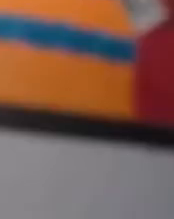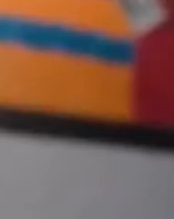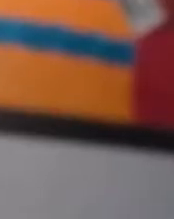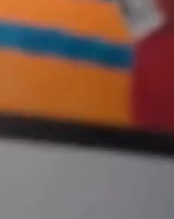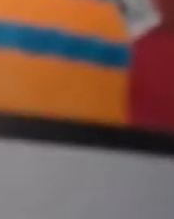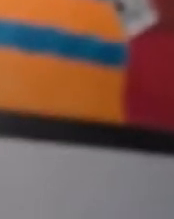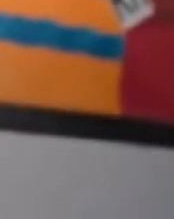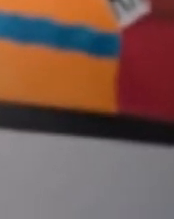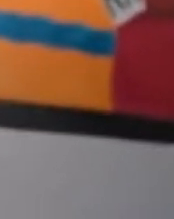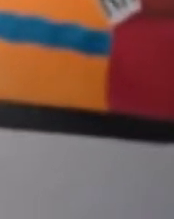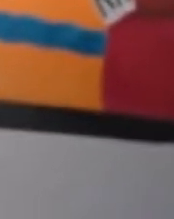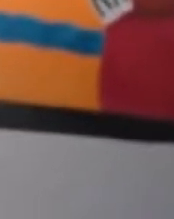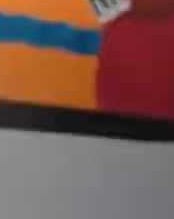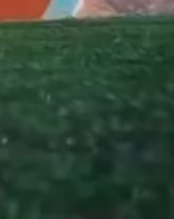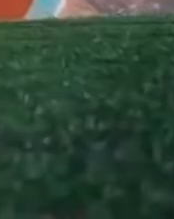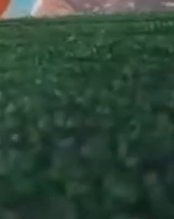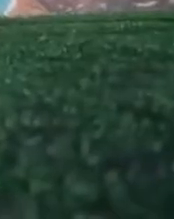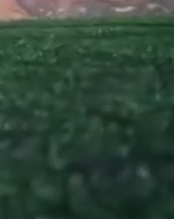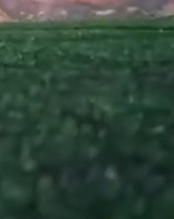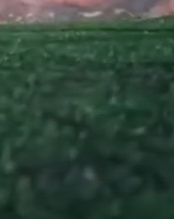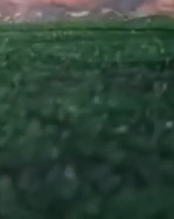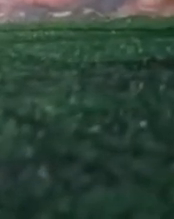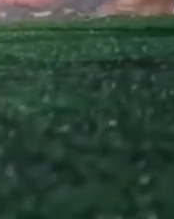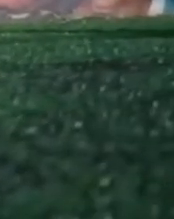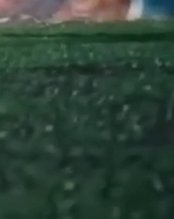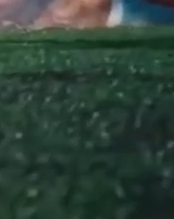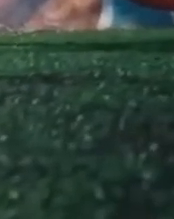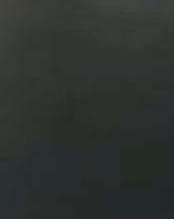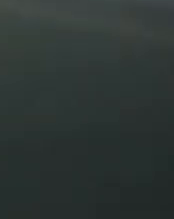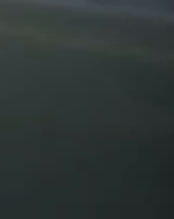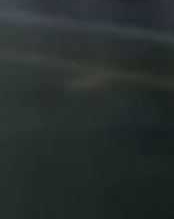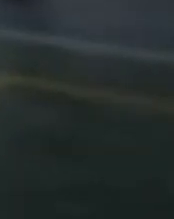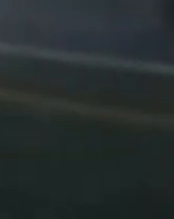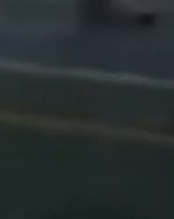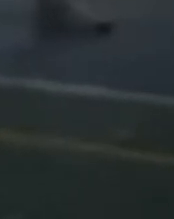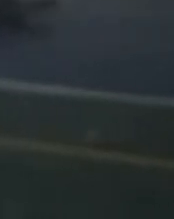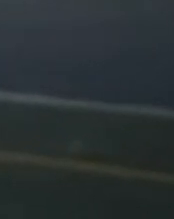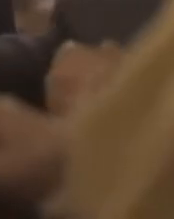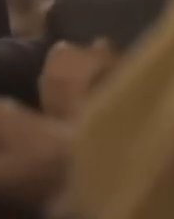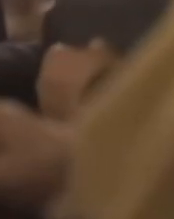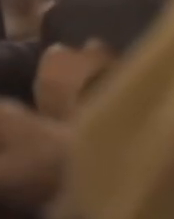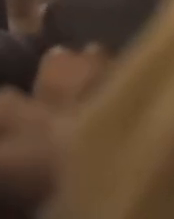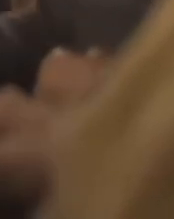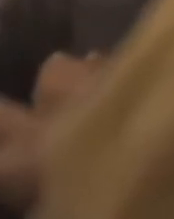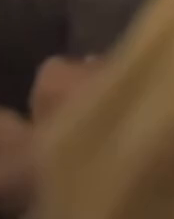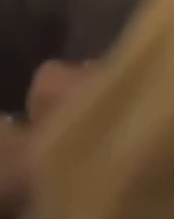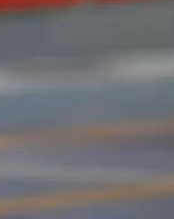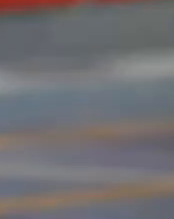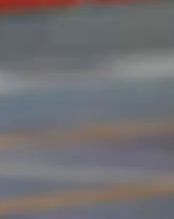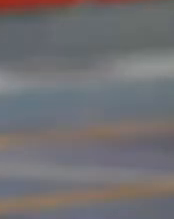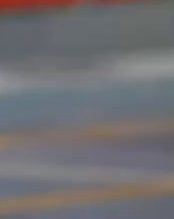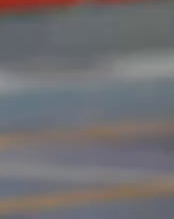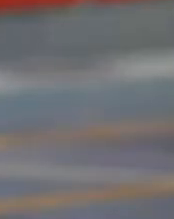aprende en cada una de las actividades que se llevan adelante en los clubes, se pueda llevar